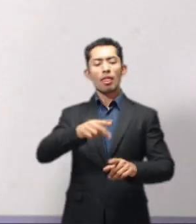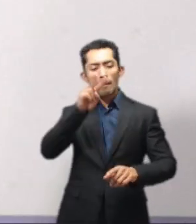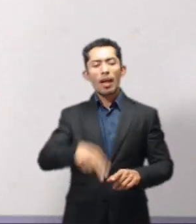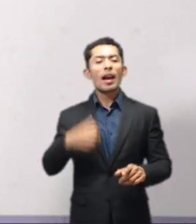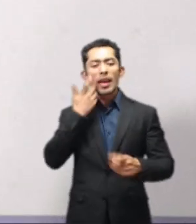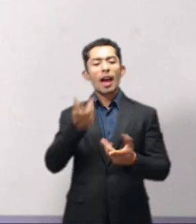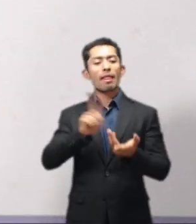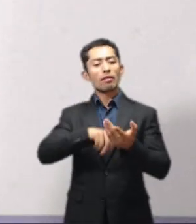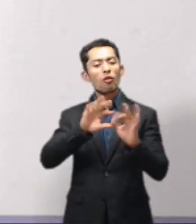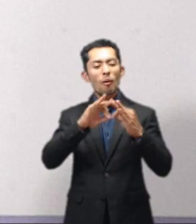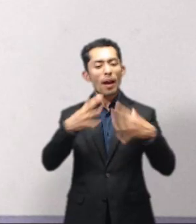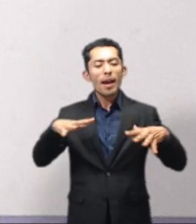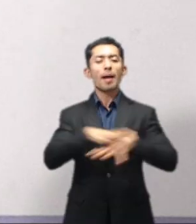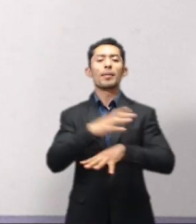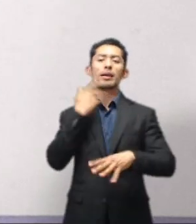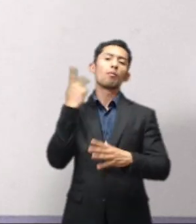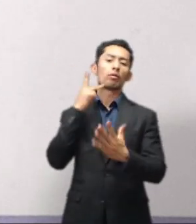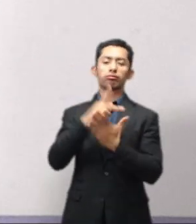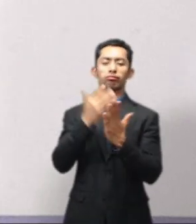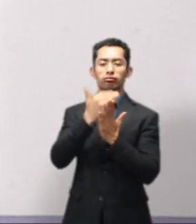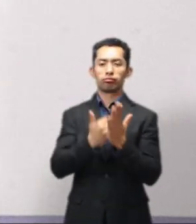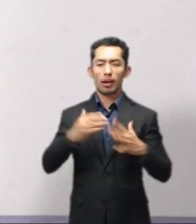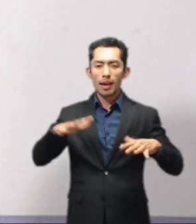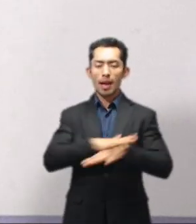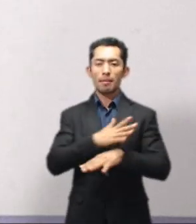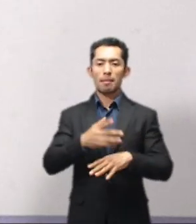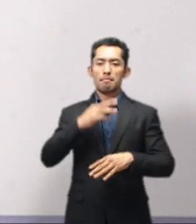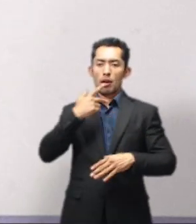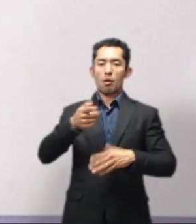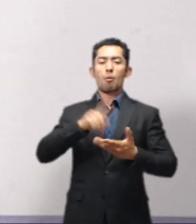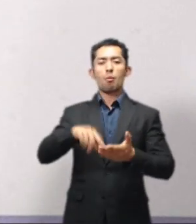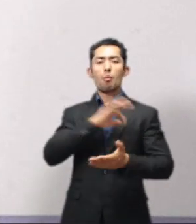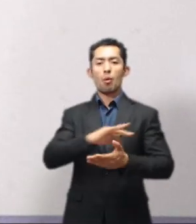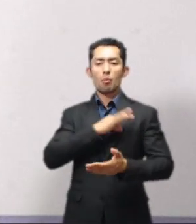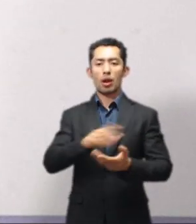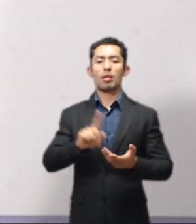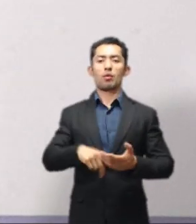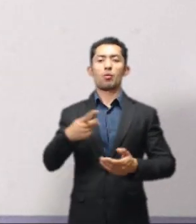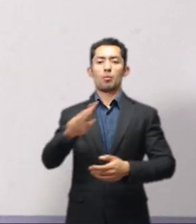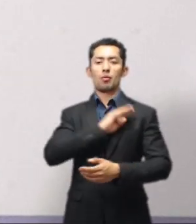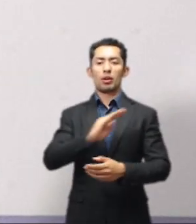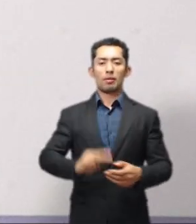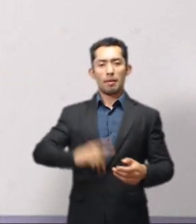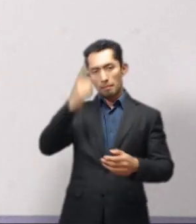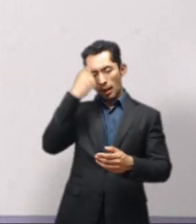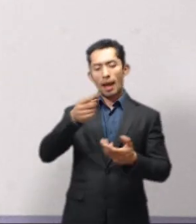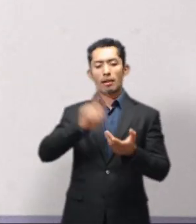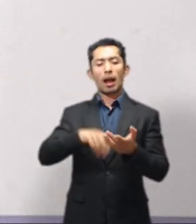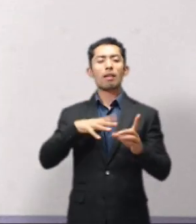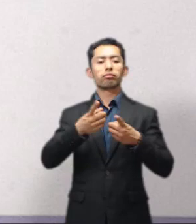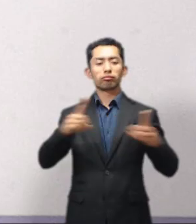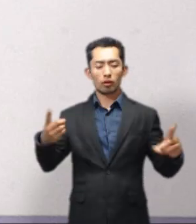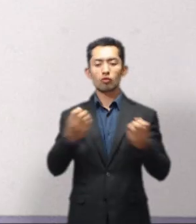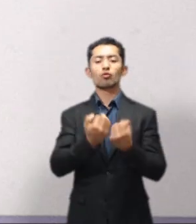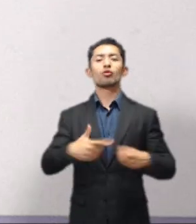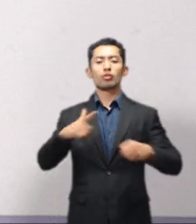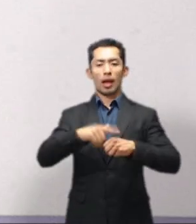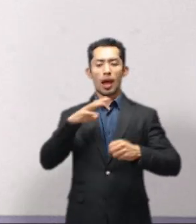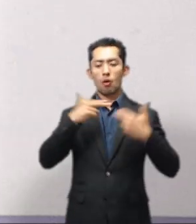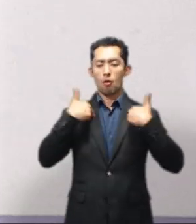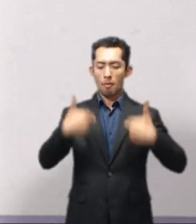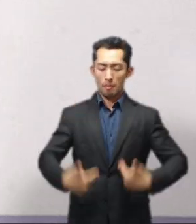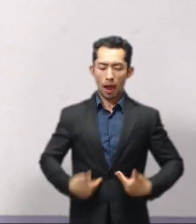quiere cambiar la forma de hacer política y desarrollar al máximo el potencial de su municipio para un desarrollo social